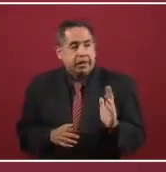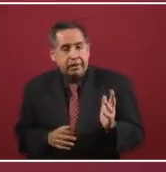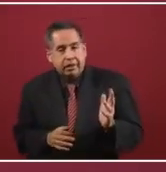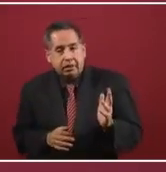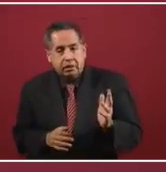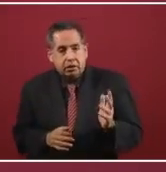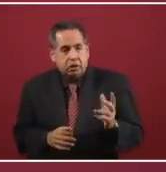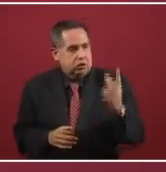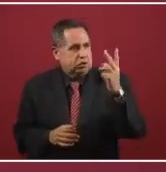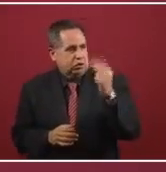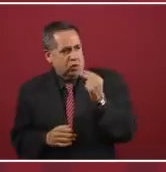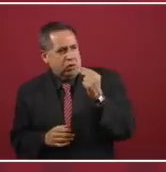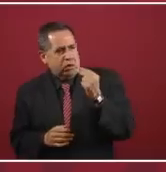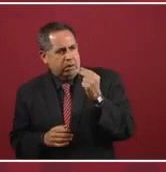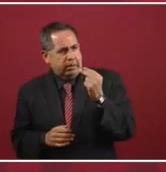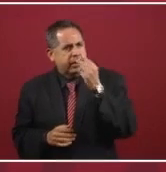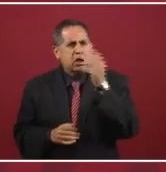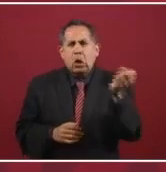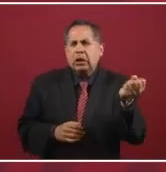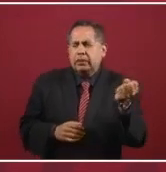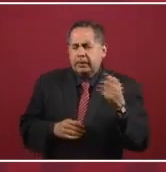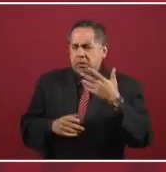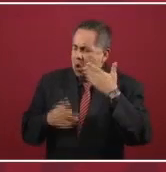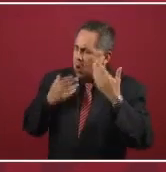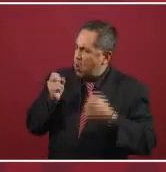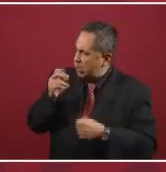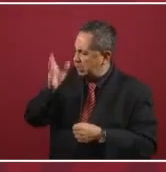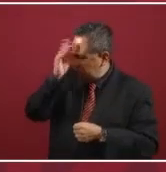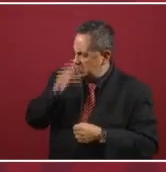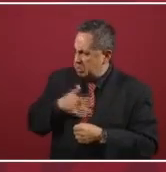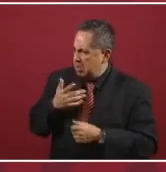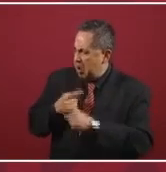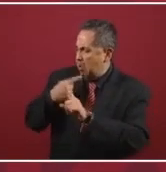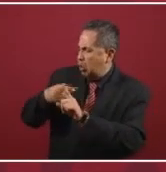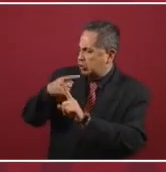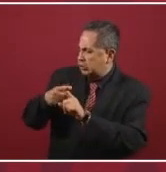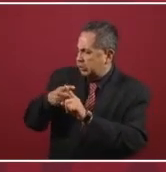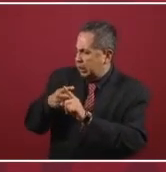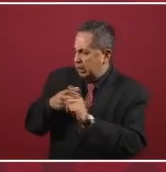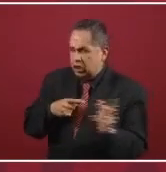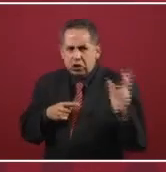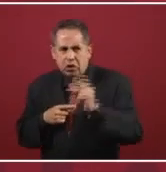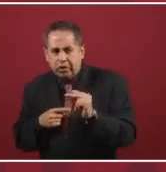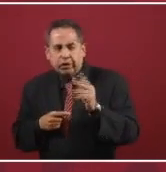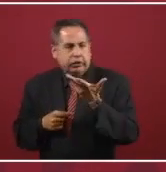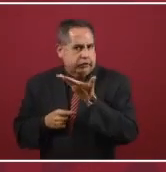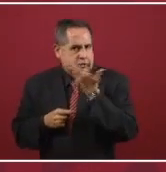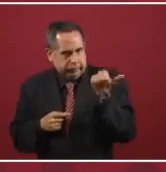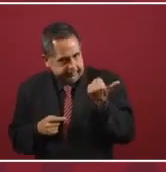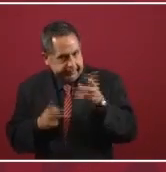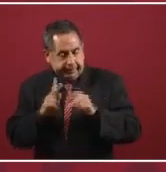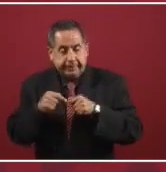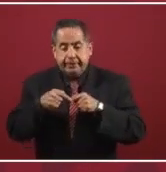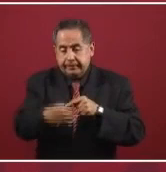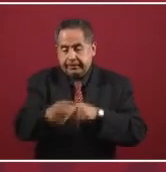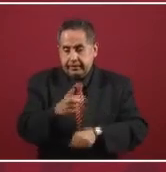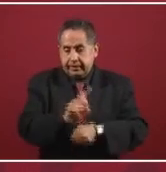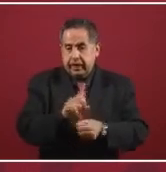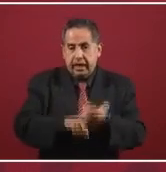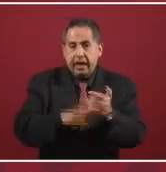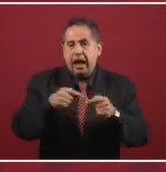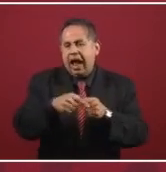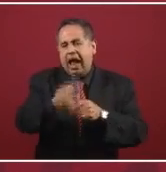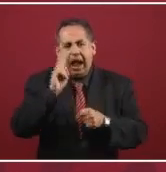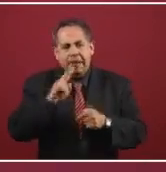respuesta negativa si me dijo que la ve con simpatía o de manera positiva. Eso seguramente ocurrirá en los próximos días.